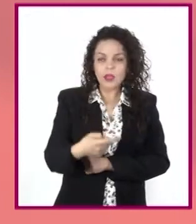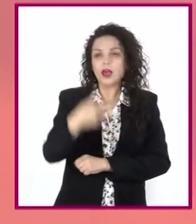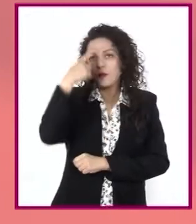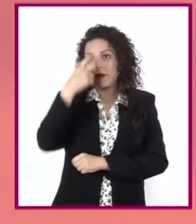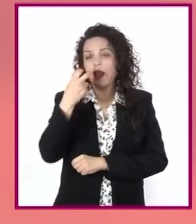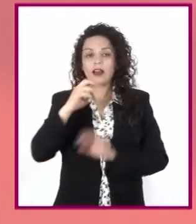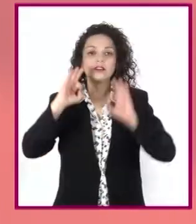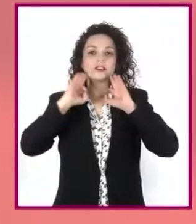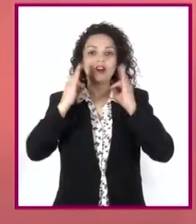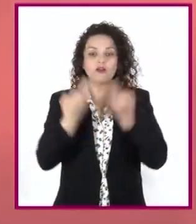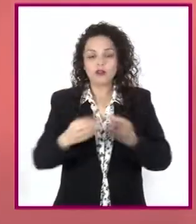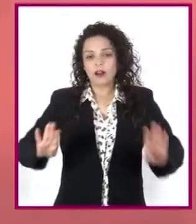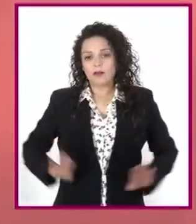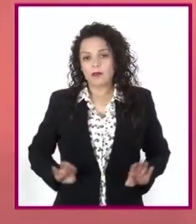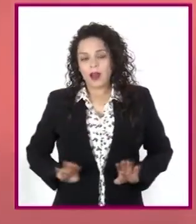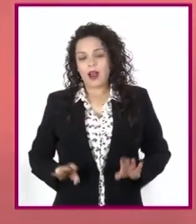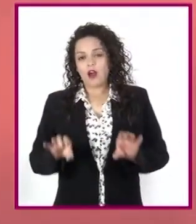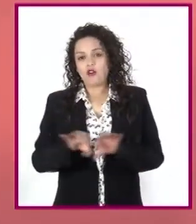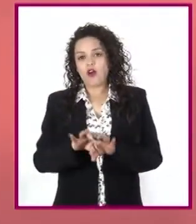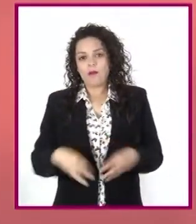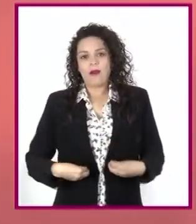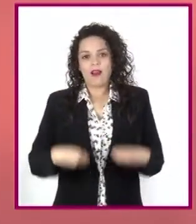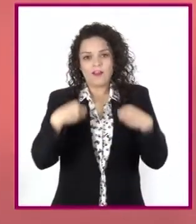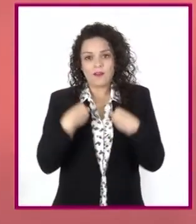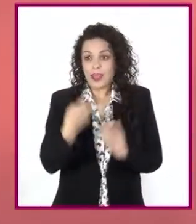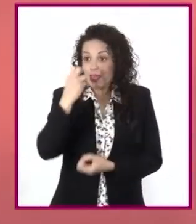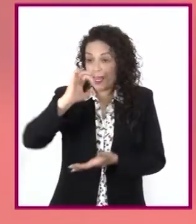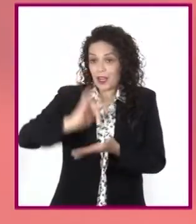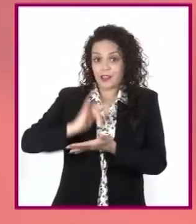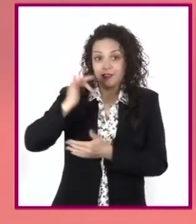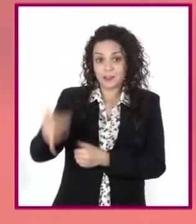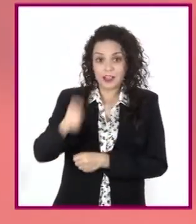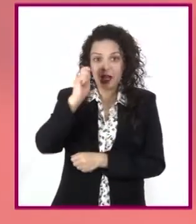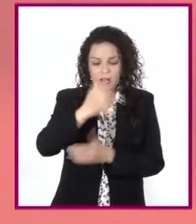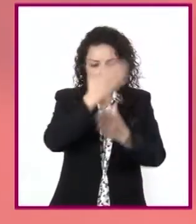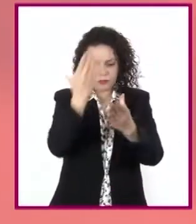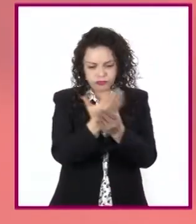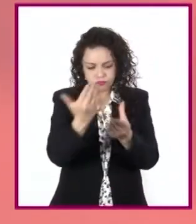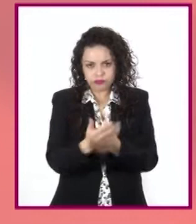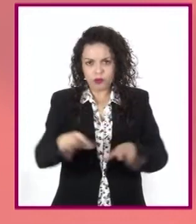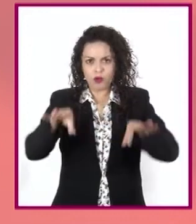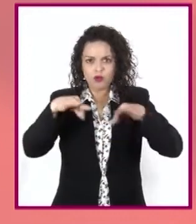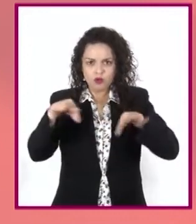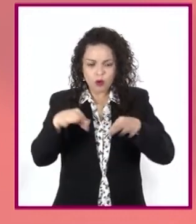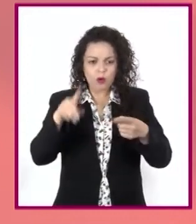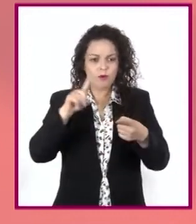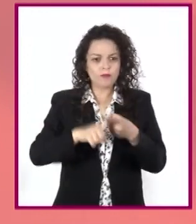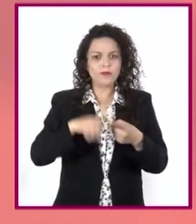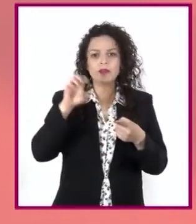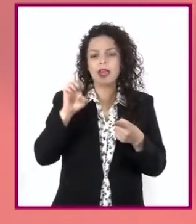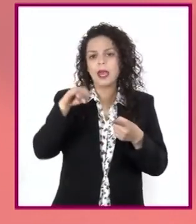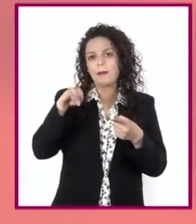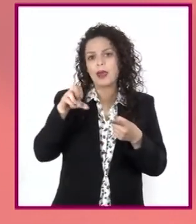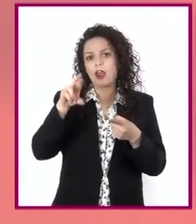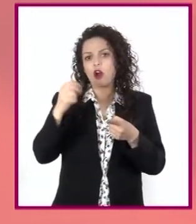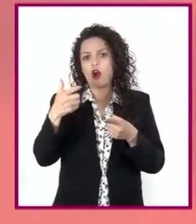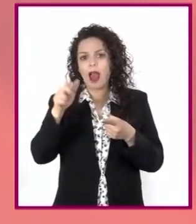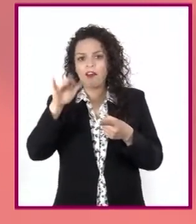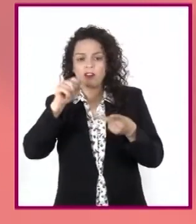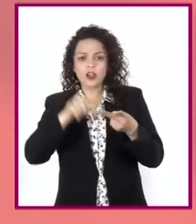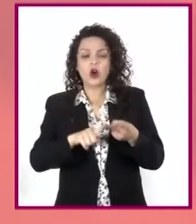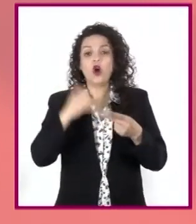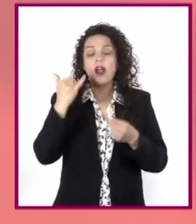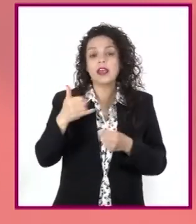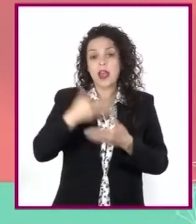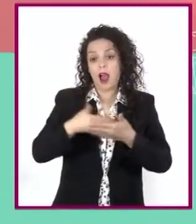y estilos de vida. Gracias a ellos, nuestro acervo documental, hemerográfico y ahora electrónico existe.